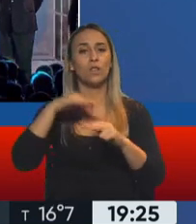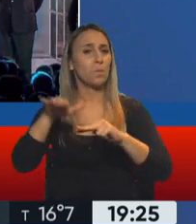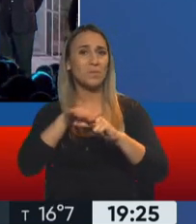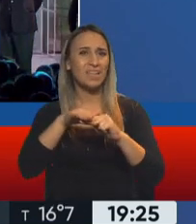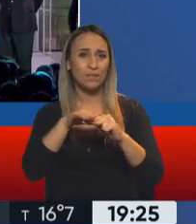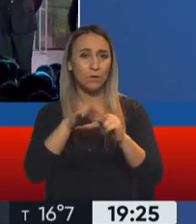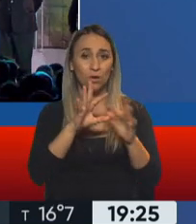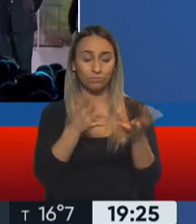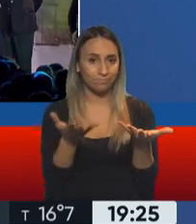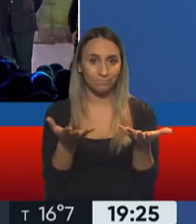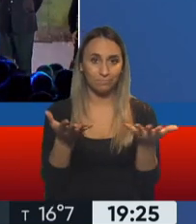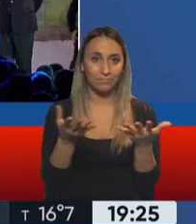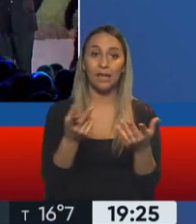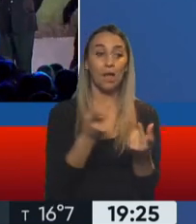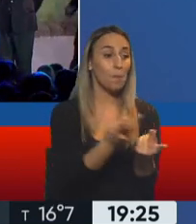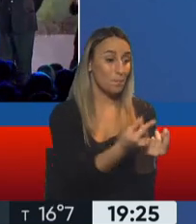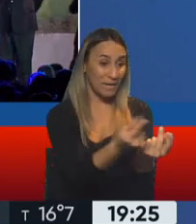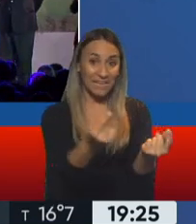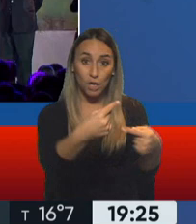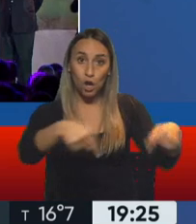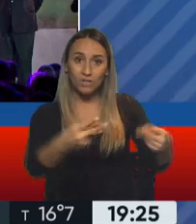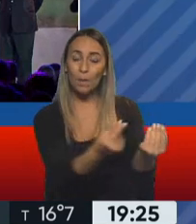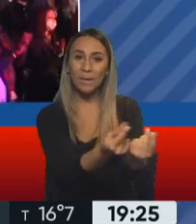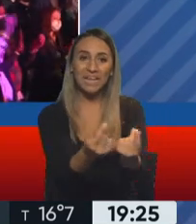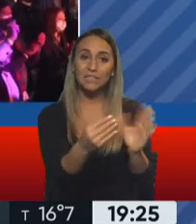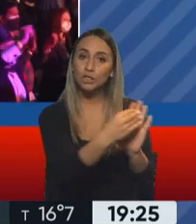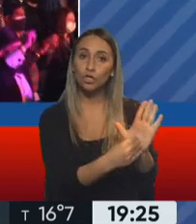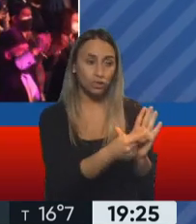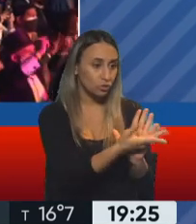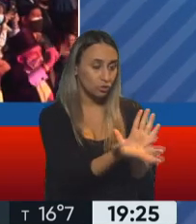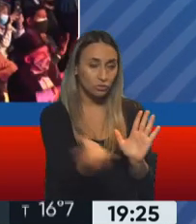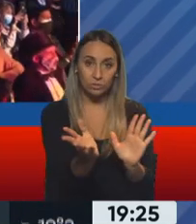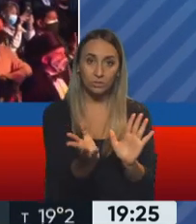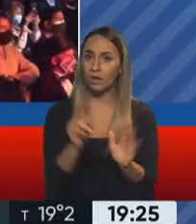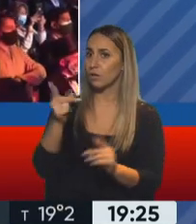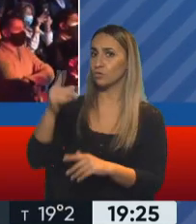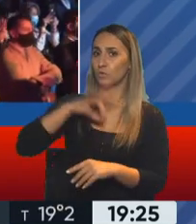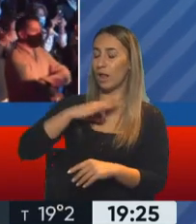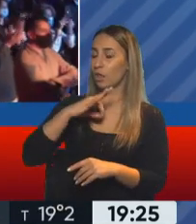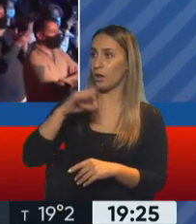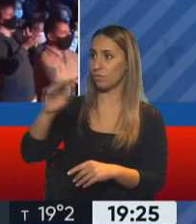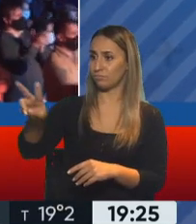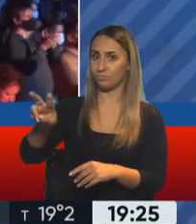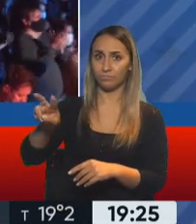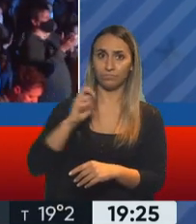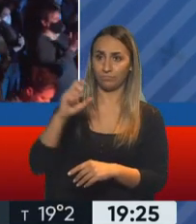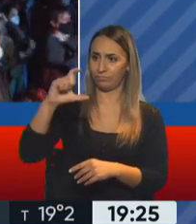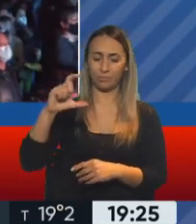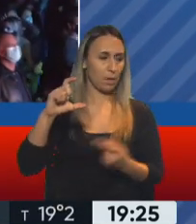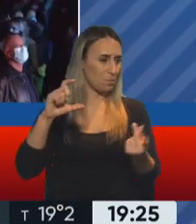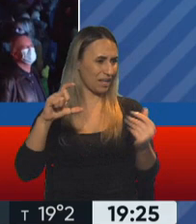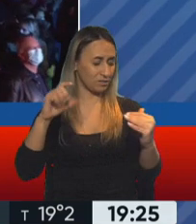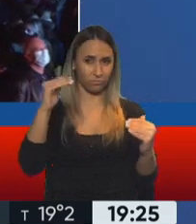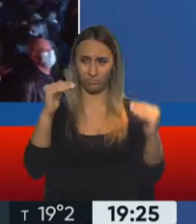la relación precios, la relación precios-ingresos es, te diría, la peor de la década, ¿sí?